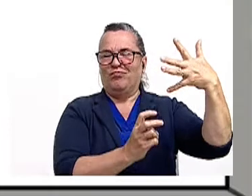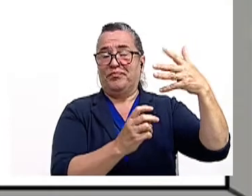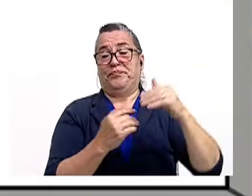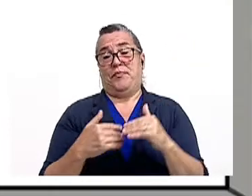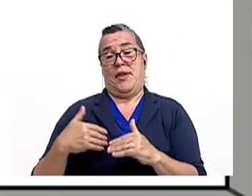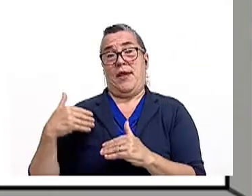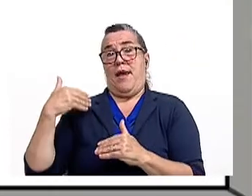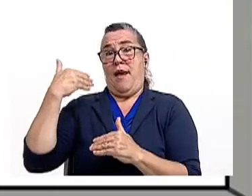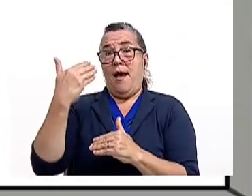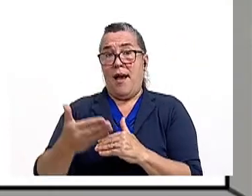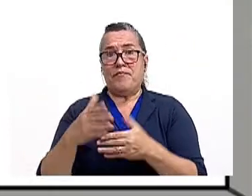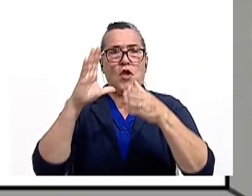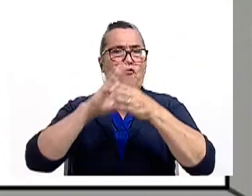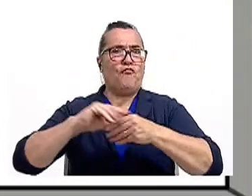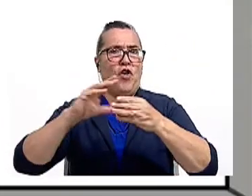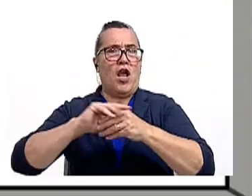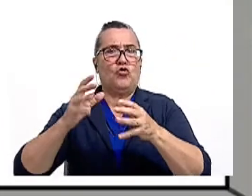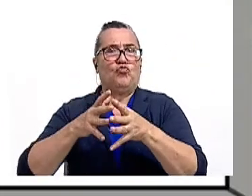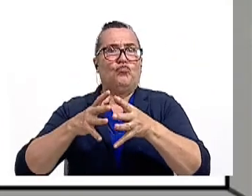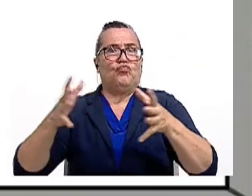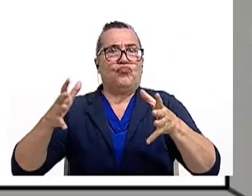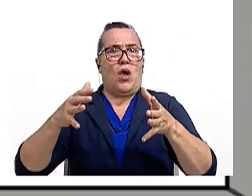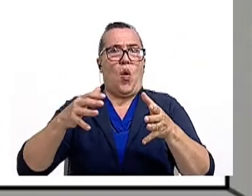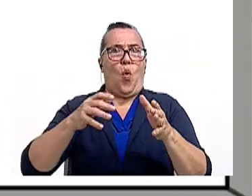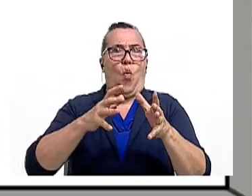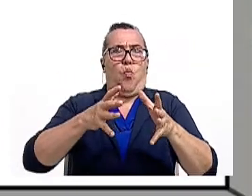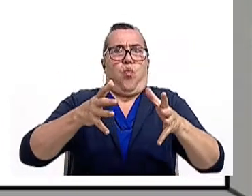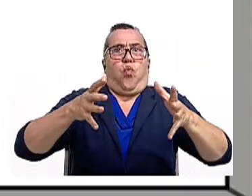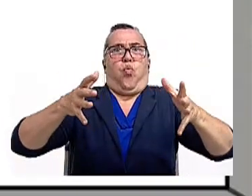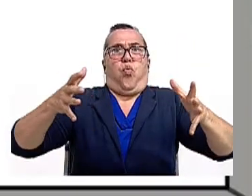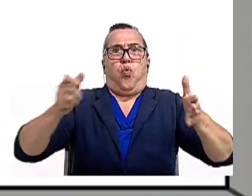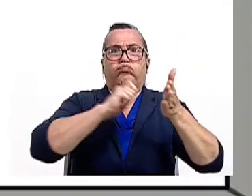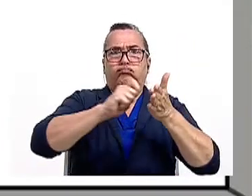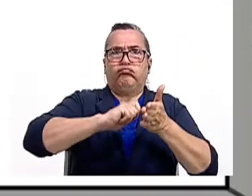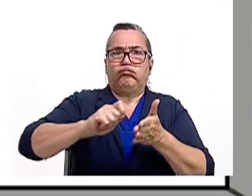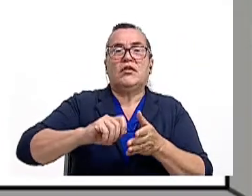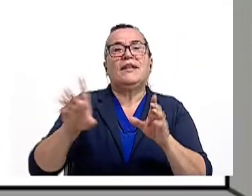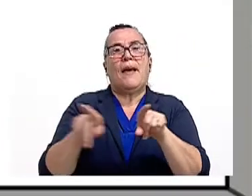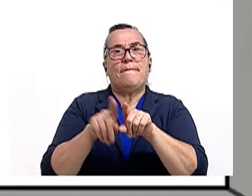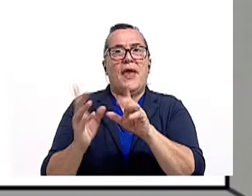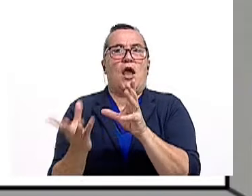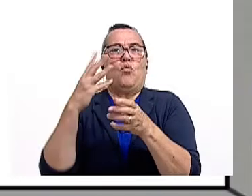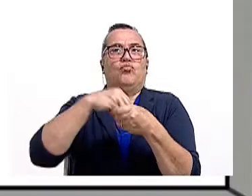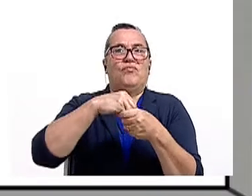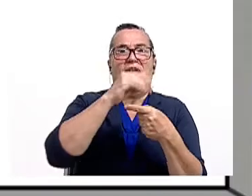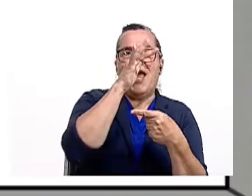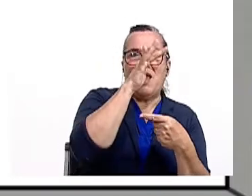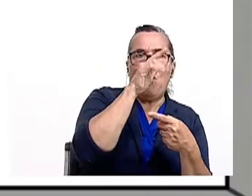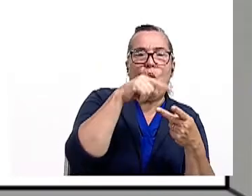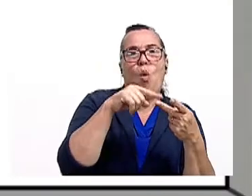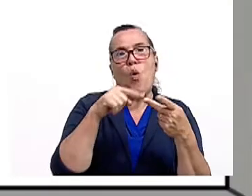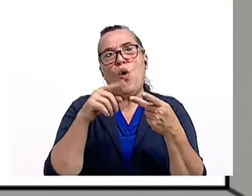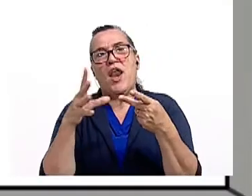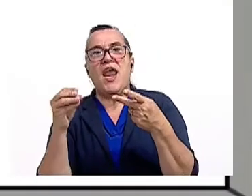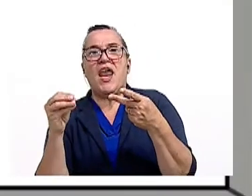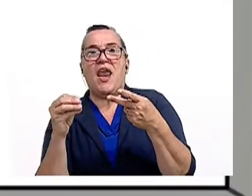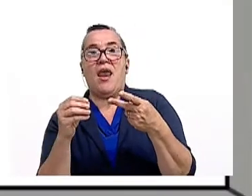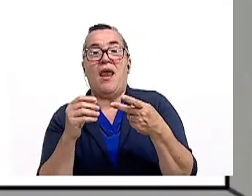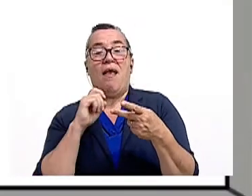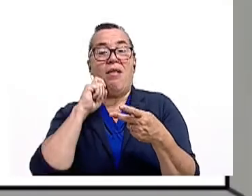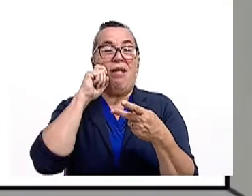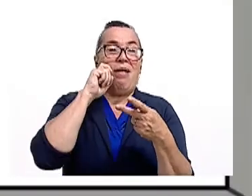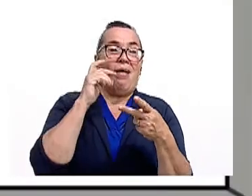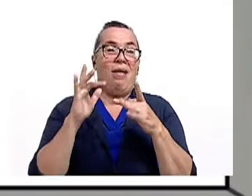Posteriormente, los relatos no solo aumentaron su extensión, sino que empezaron a incluir tonos de humor y en ocasiones de